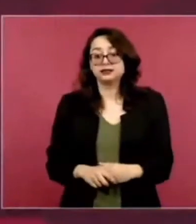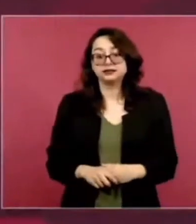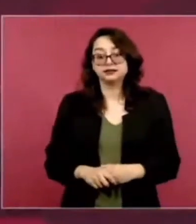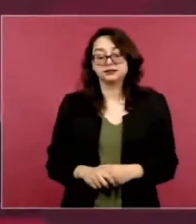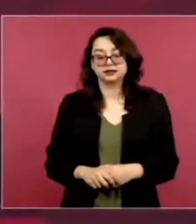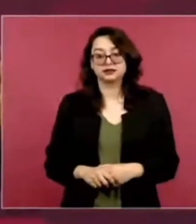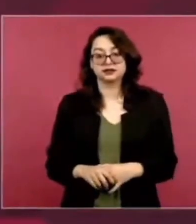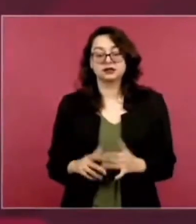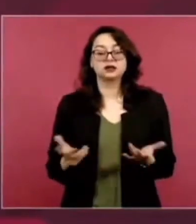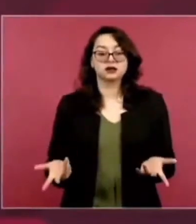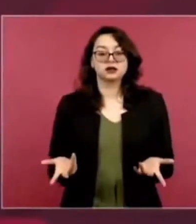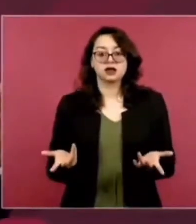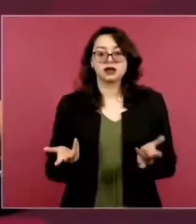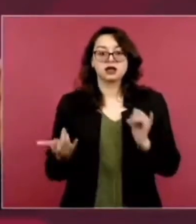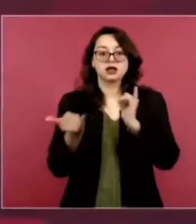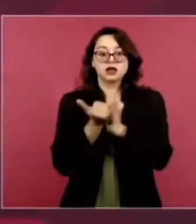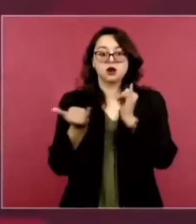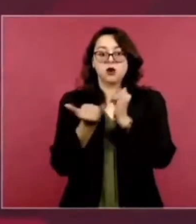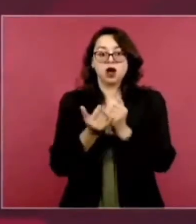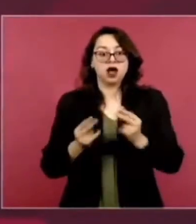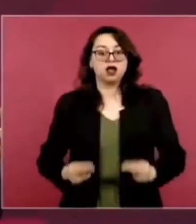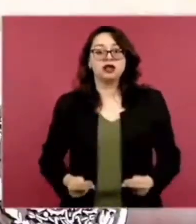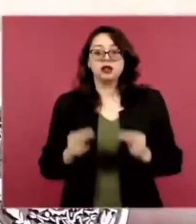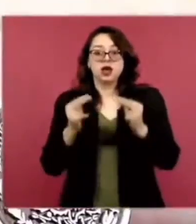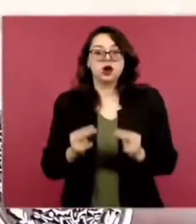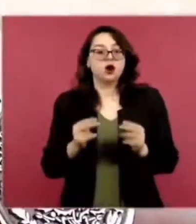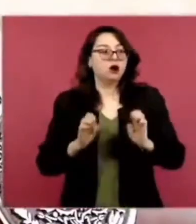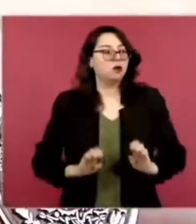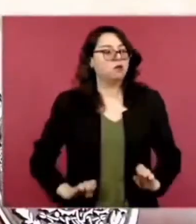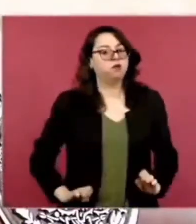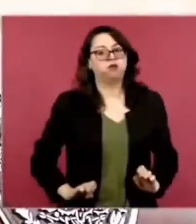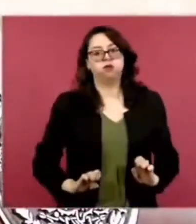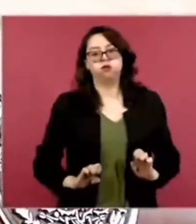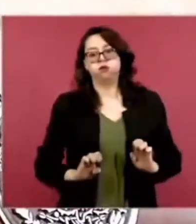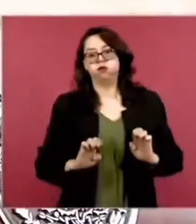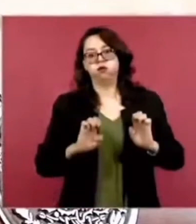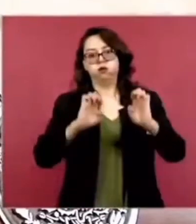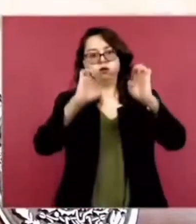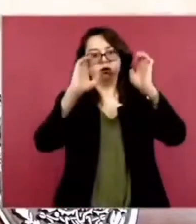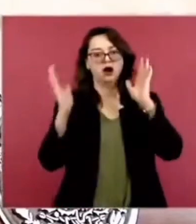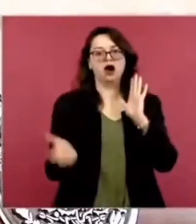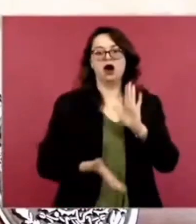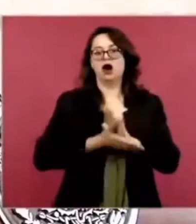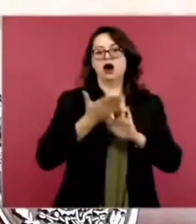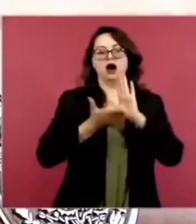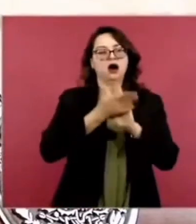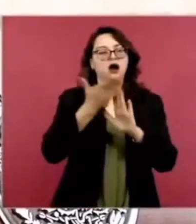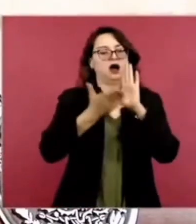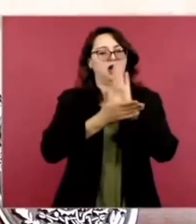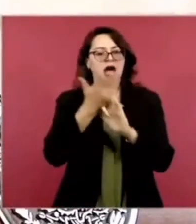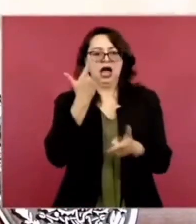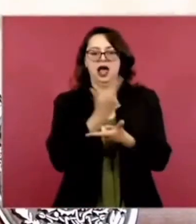pues era el que no hubiese ninguna reglamentación,